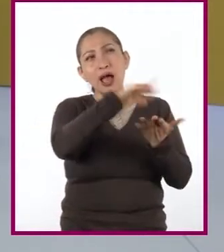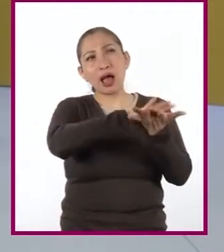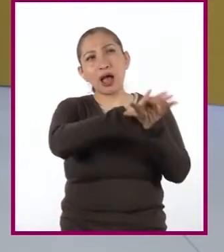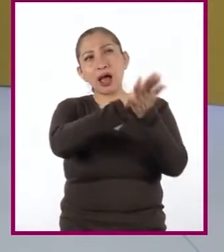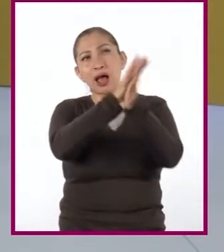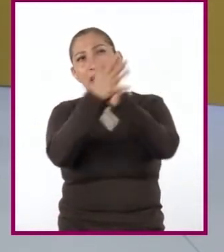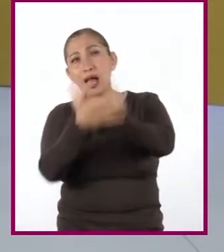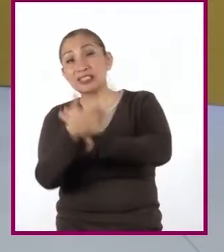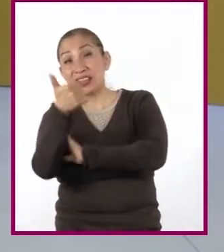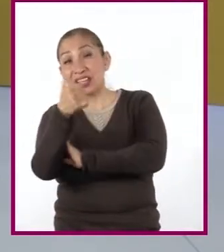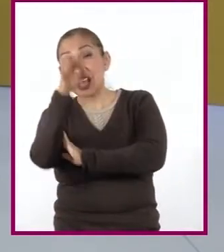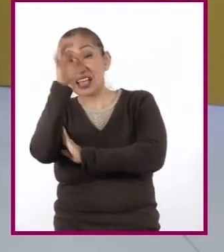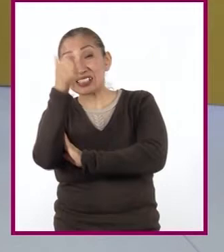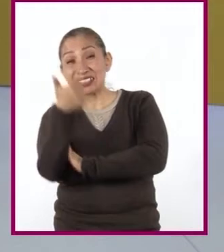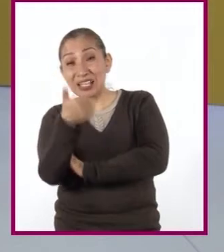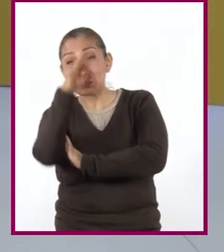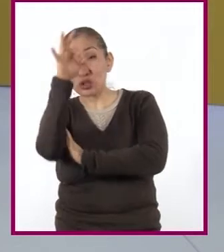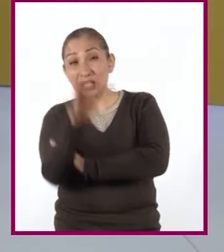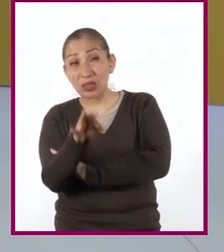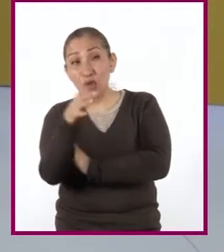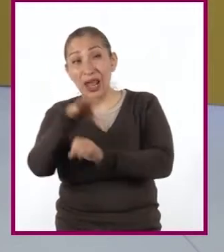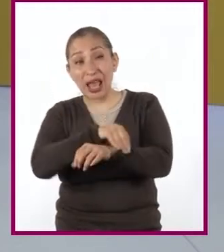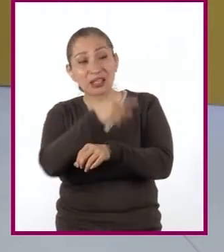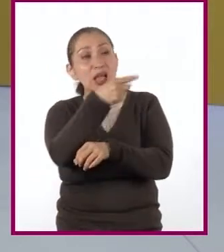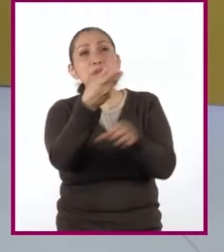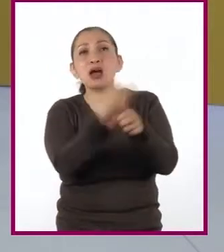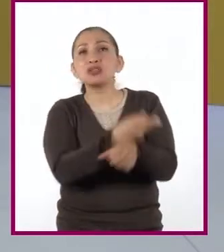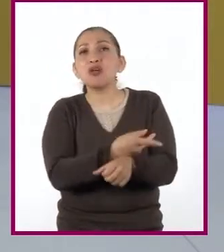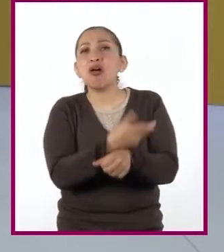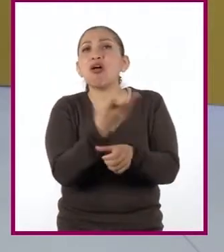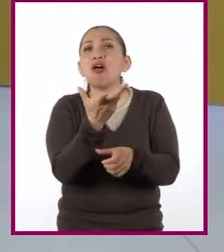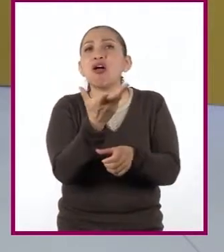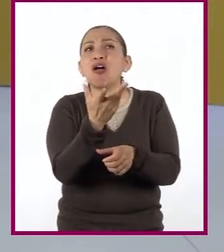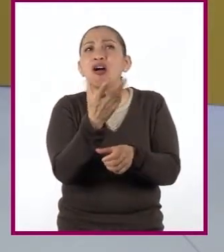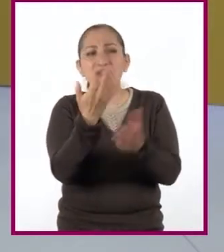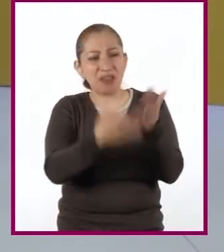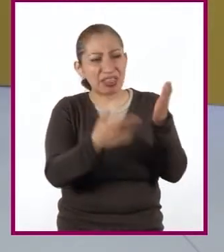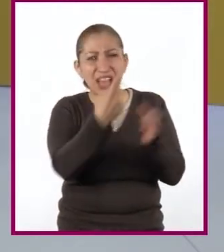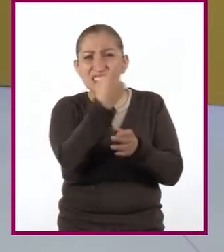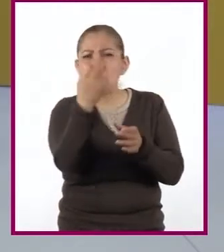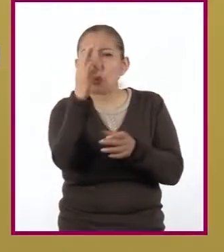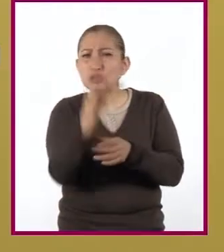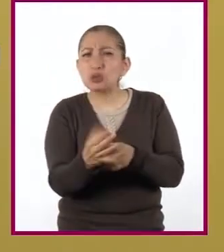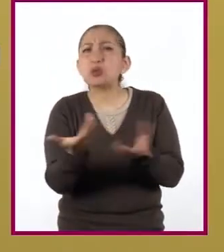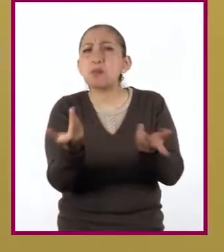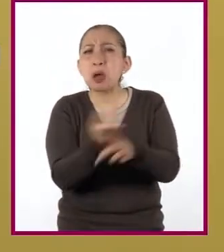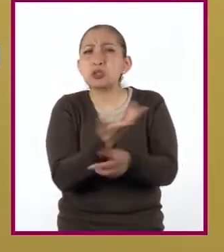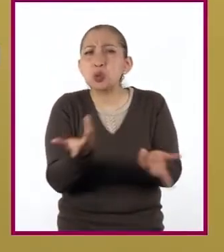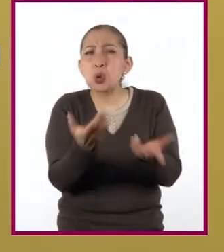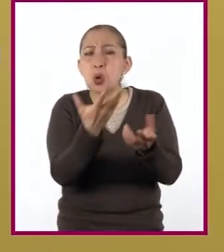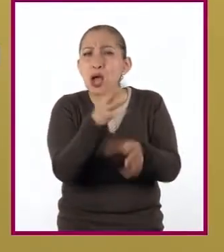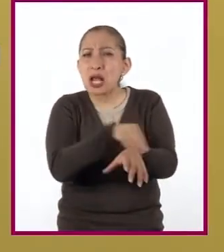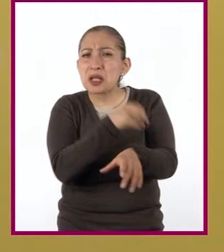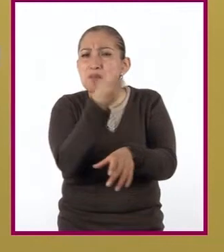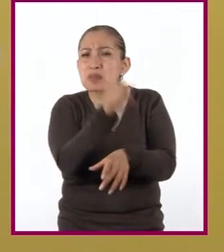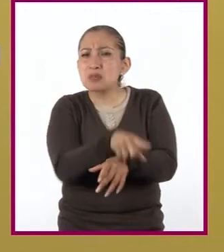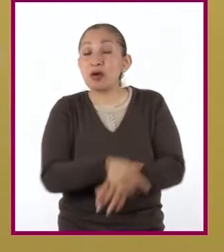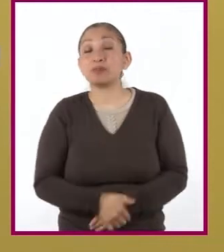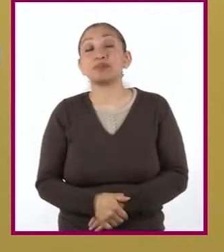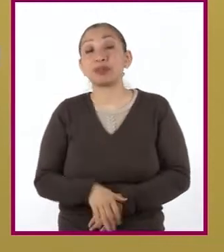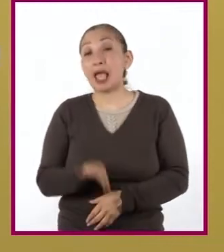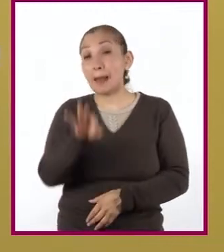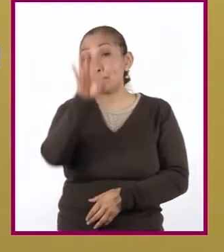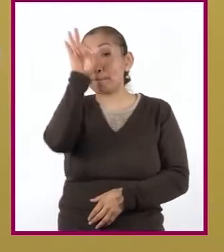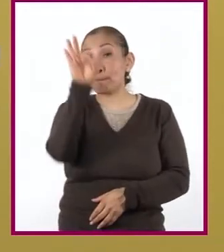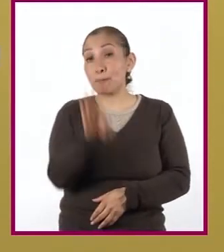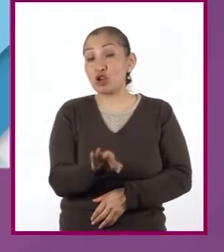trabajo el 76% de la energía, ¿qué le pasó a lo que faltaba para completar el 100%? El